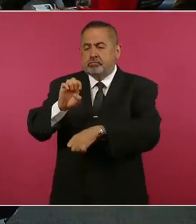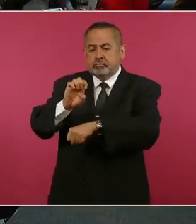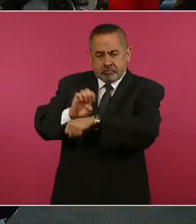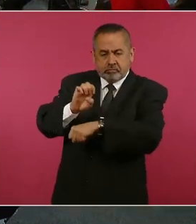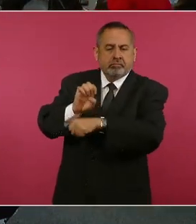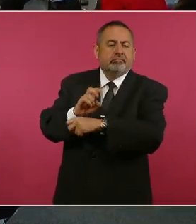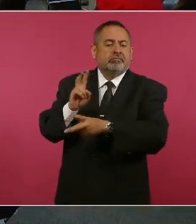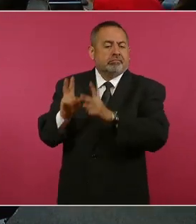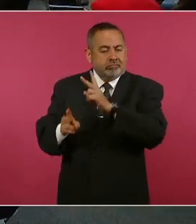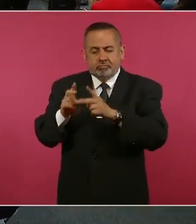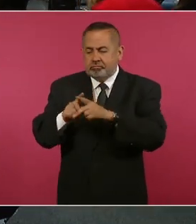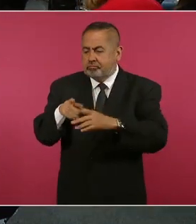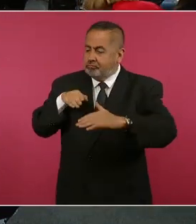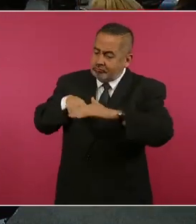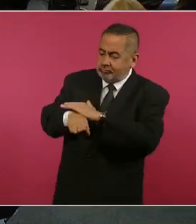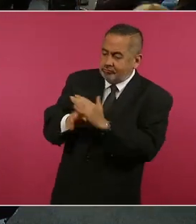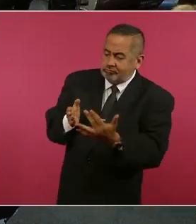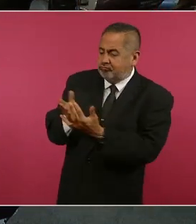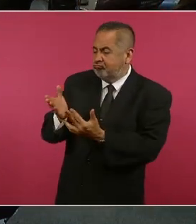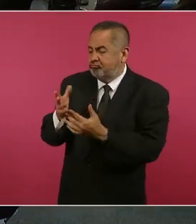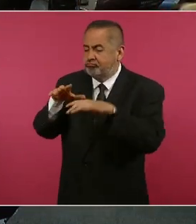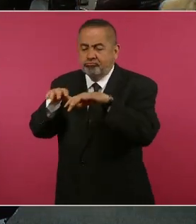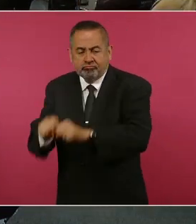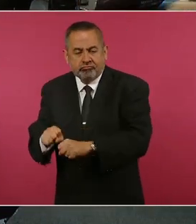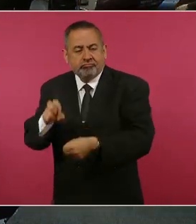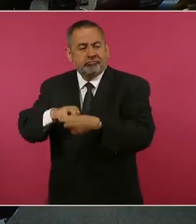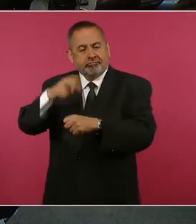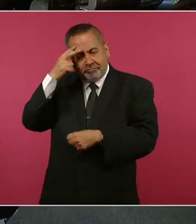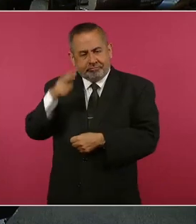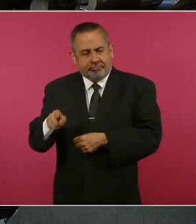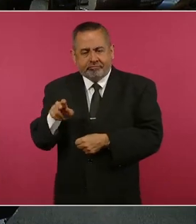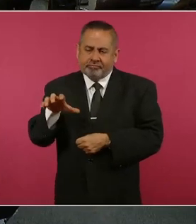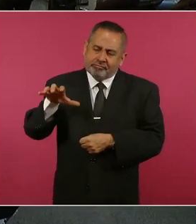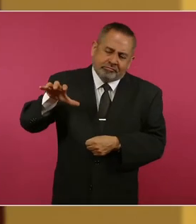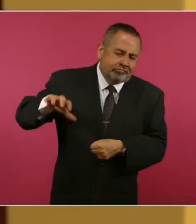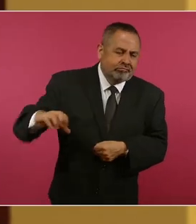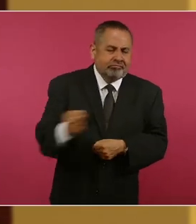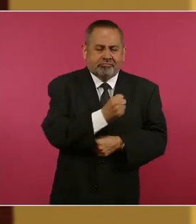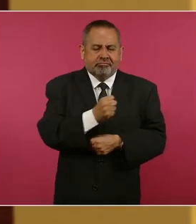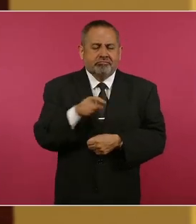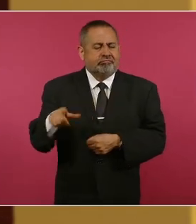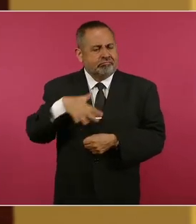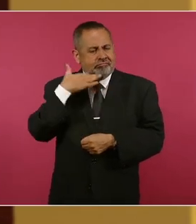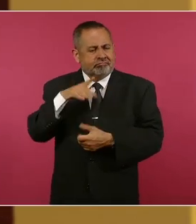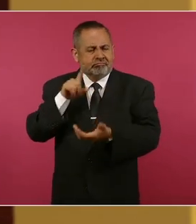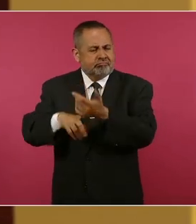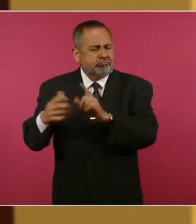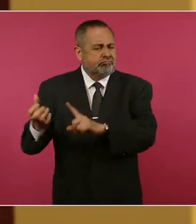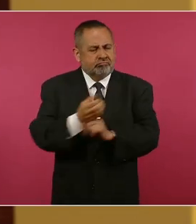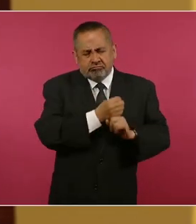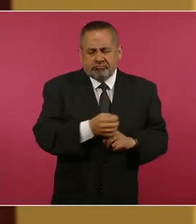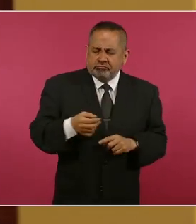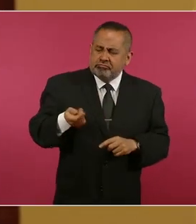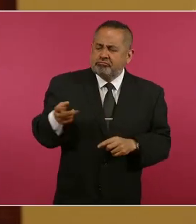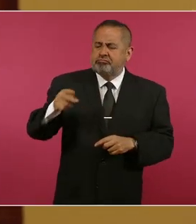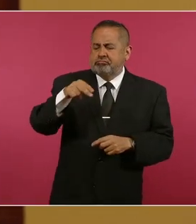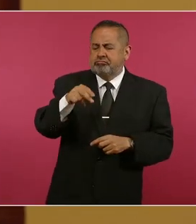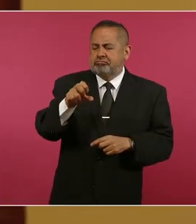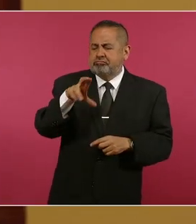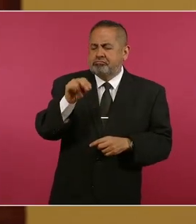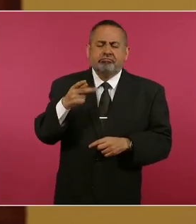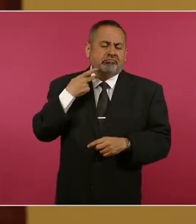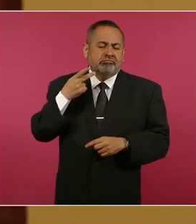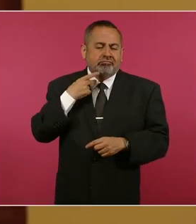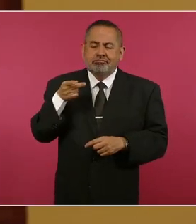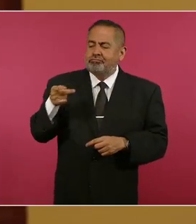decisión de irrumpir en la Embajada de México, y capturar a un prófugo solicitado, narcodelincuente político